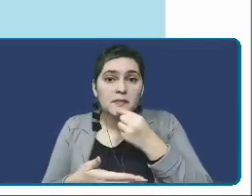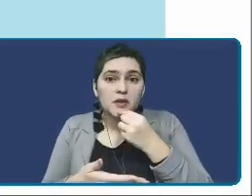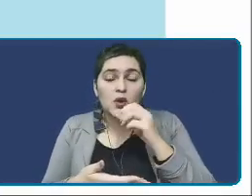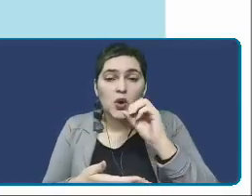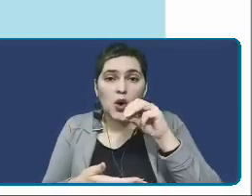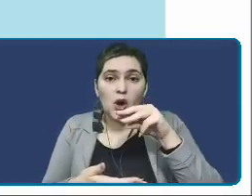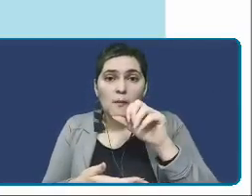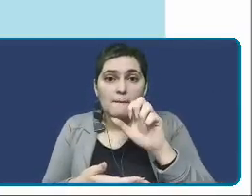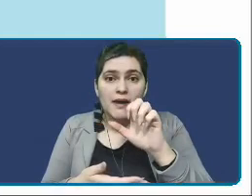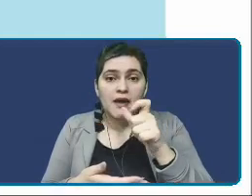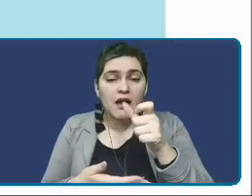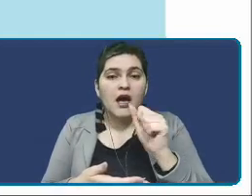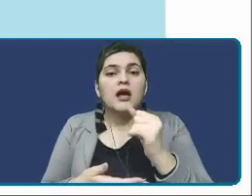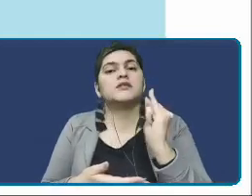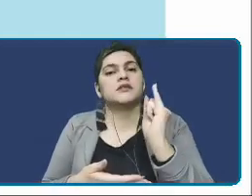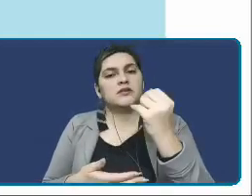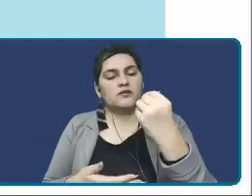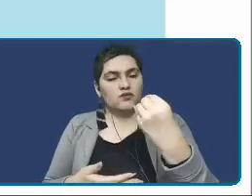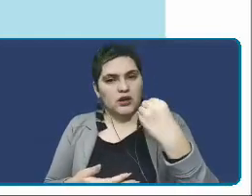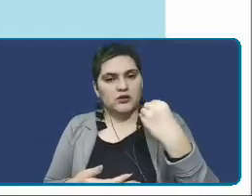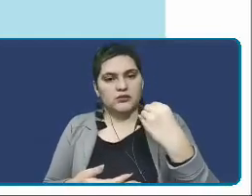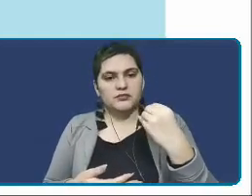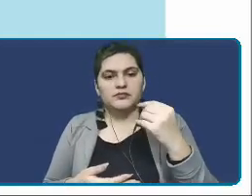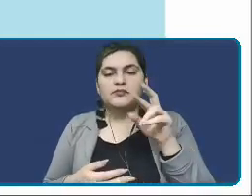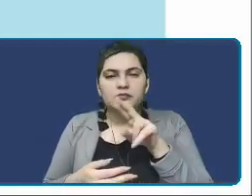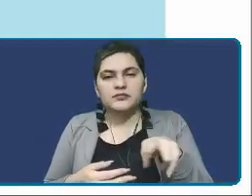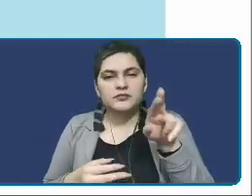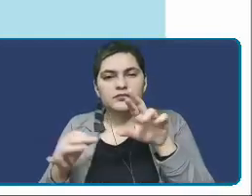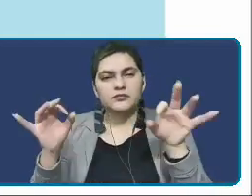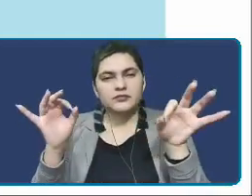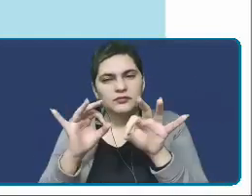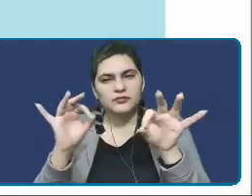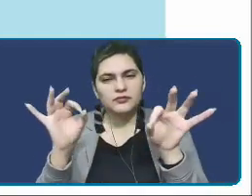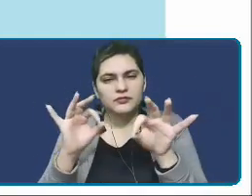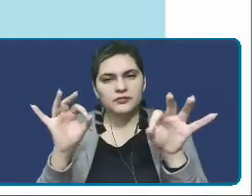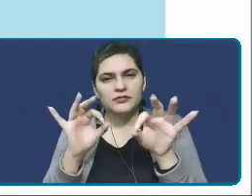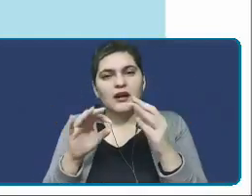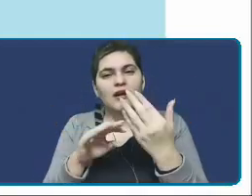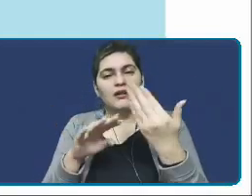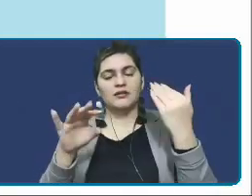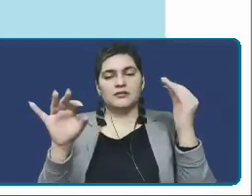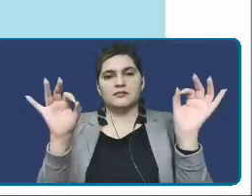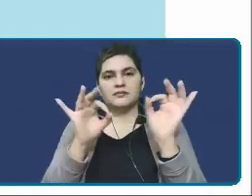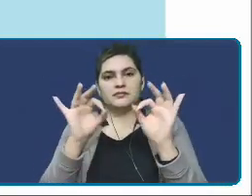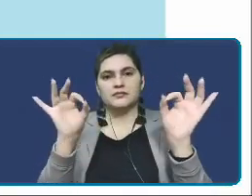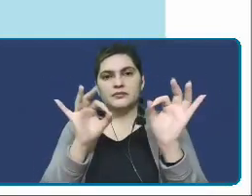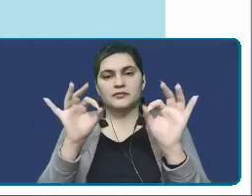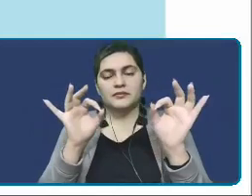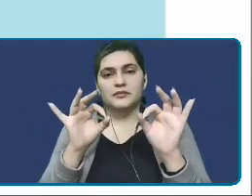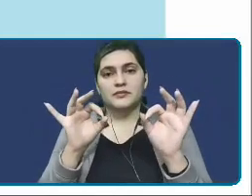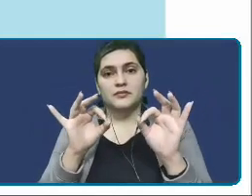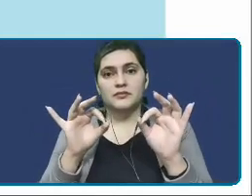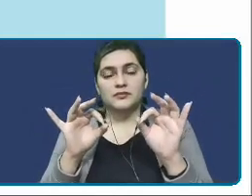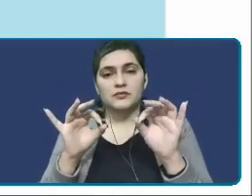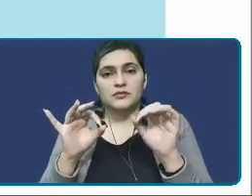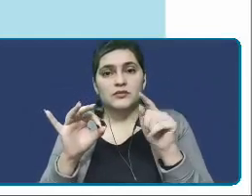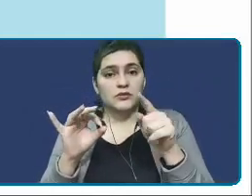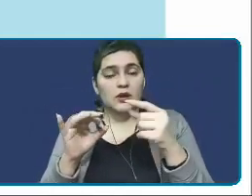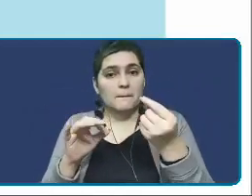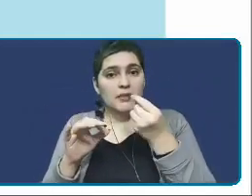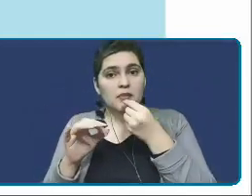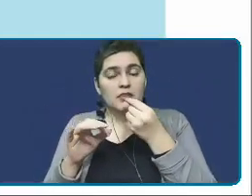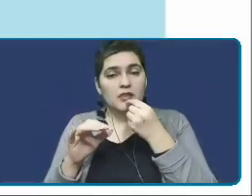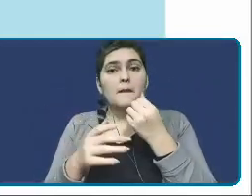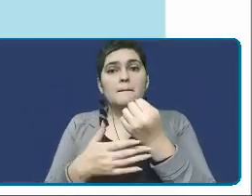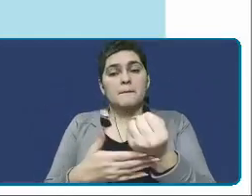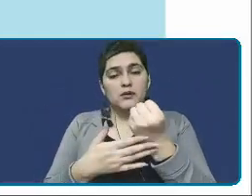bueno suplementarlo, pero acá vuelvo a lo que les había dicho anteriormente. Una suplementación me va a ayudar, sería